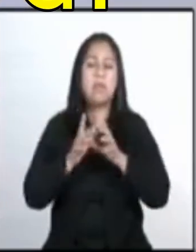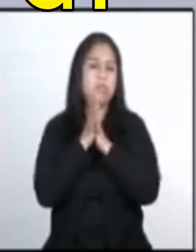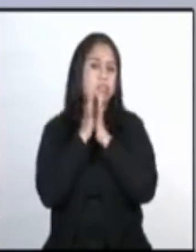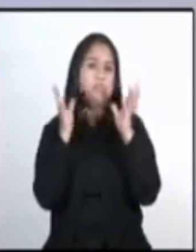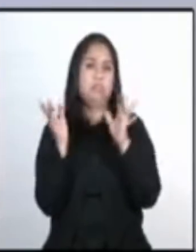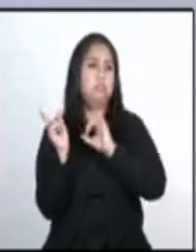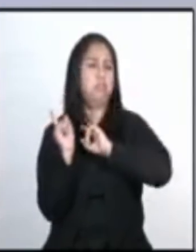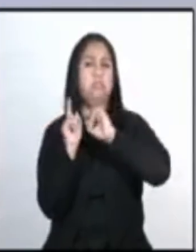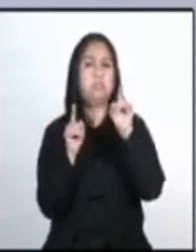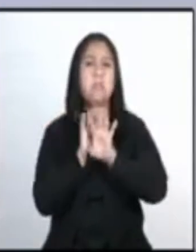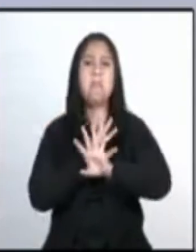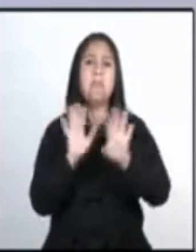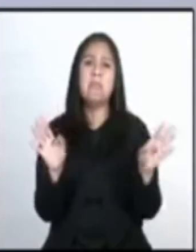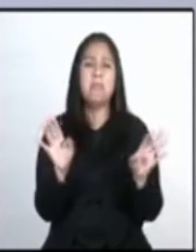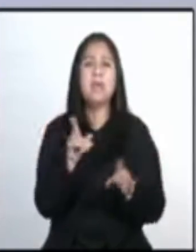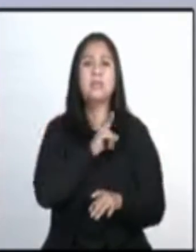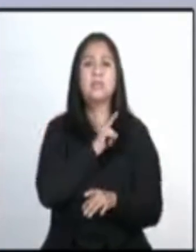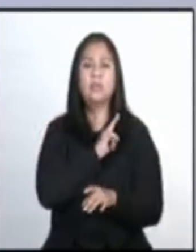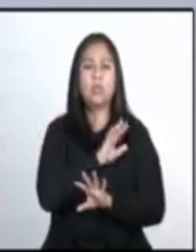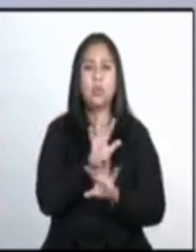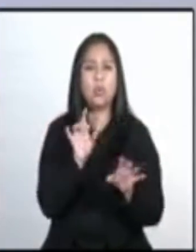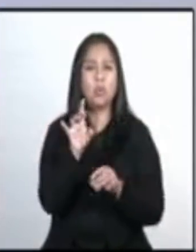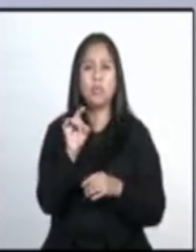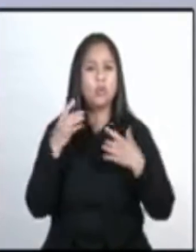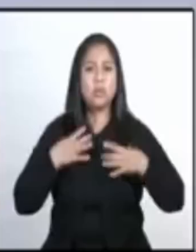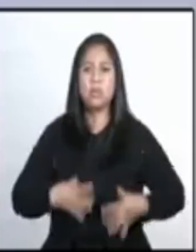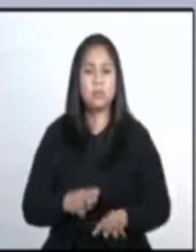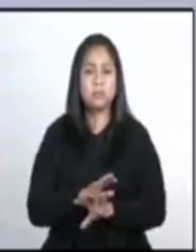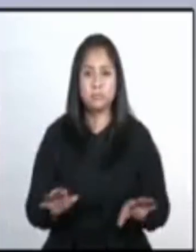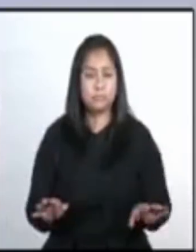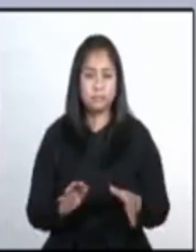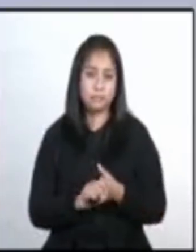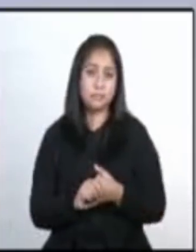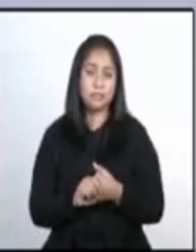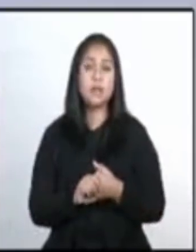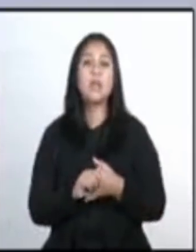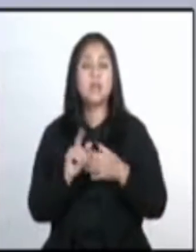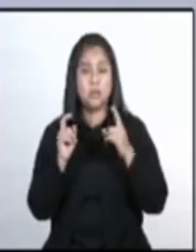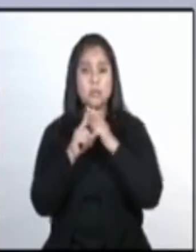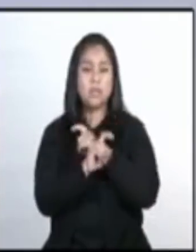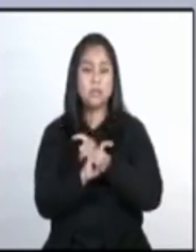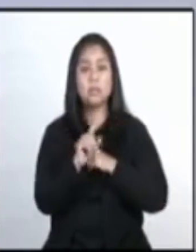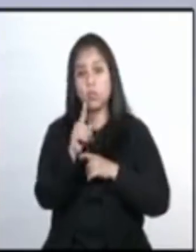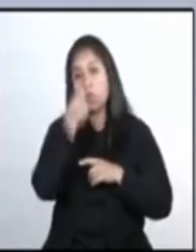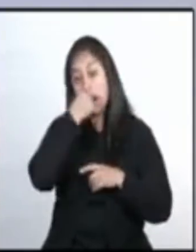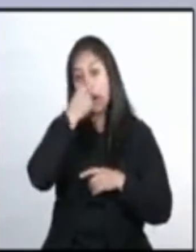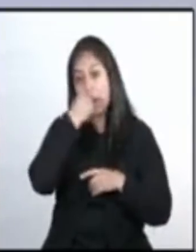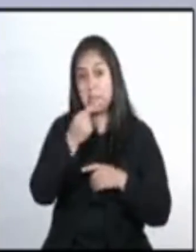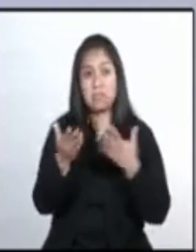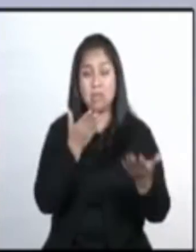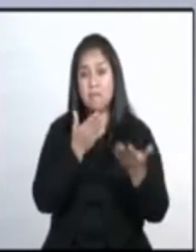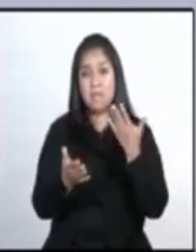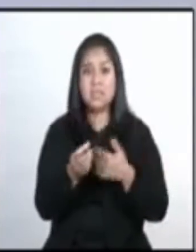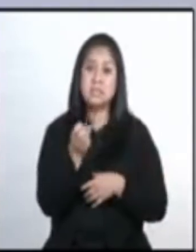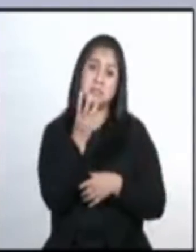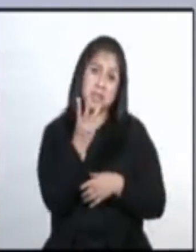mayoría más complicaciones que eso, las complicaciones de una gripe que va a durarnos